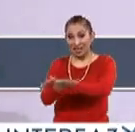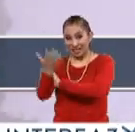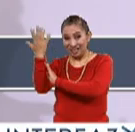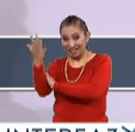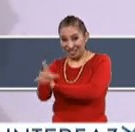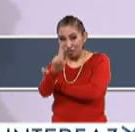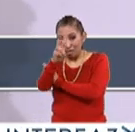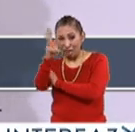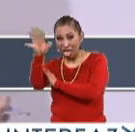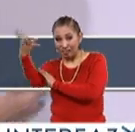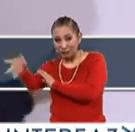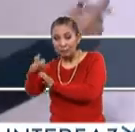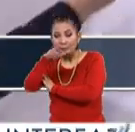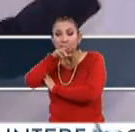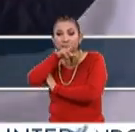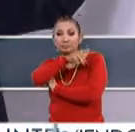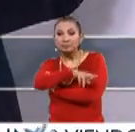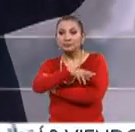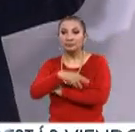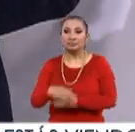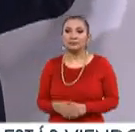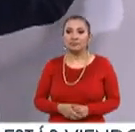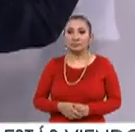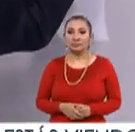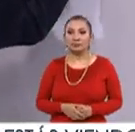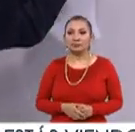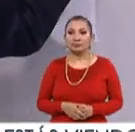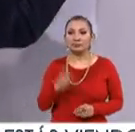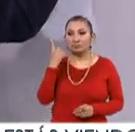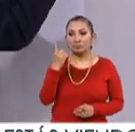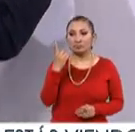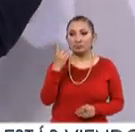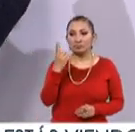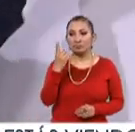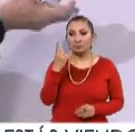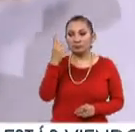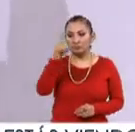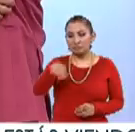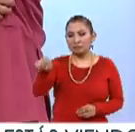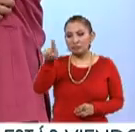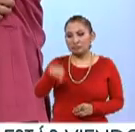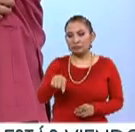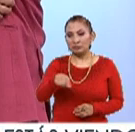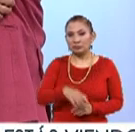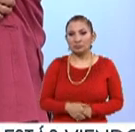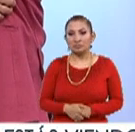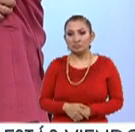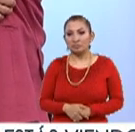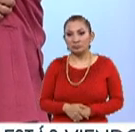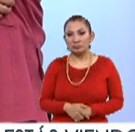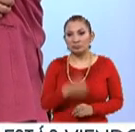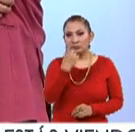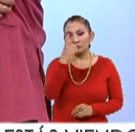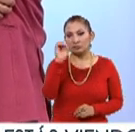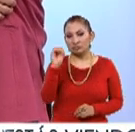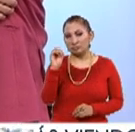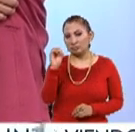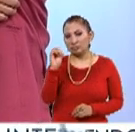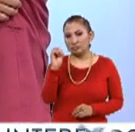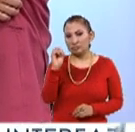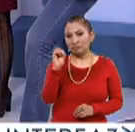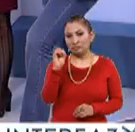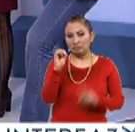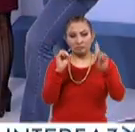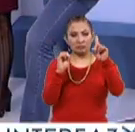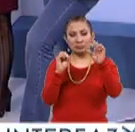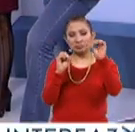para enseñarlo más rápidamente, entonces lo representamos como un 1 y un 0 verticalmente. 1, 0.